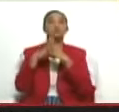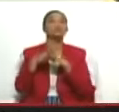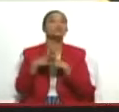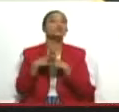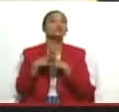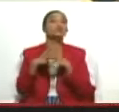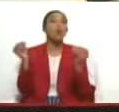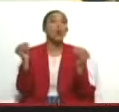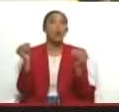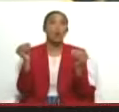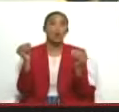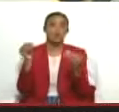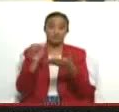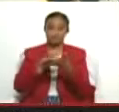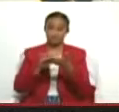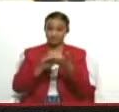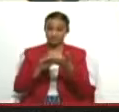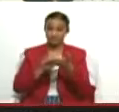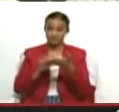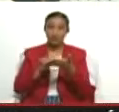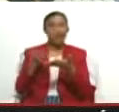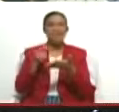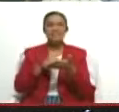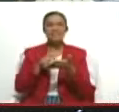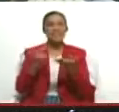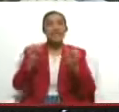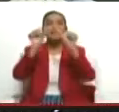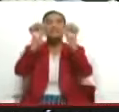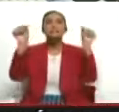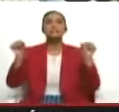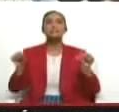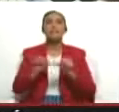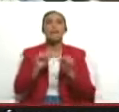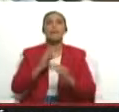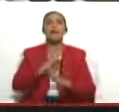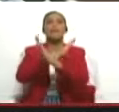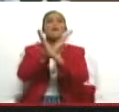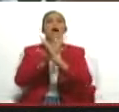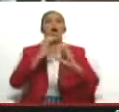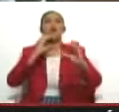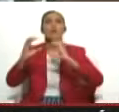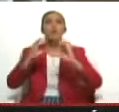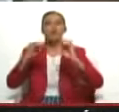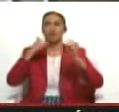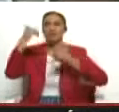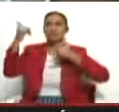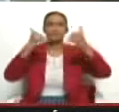para tratar de bloquear sus Comunicaciones